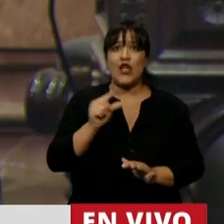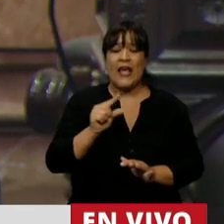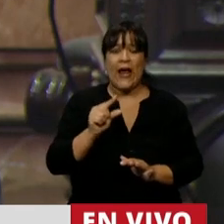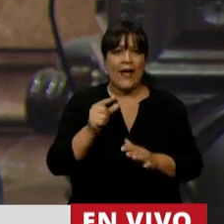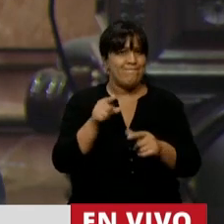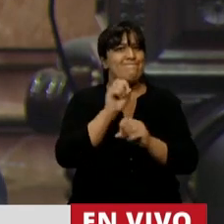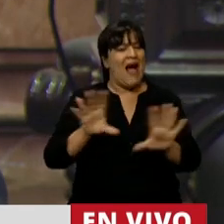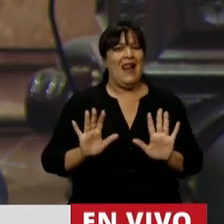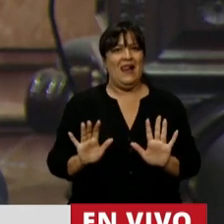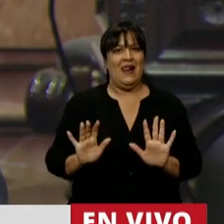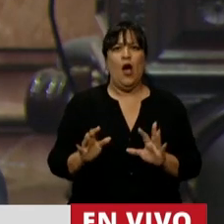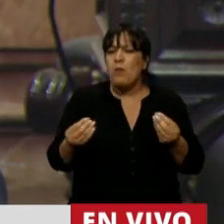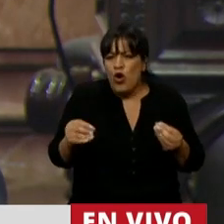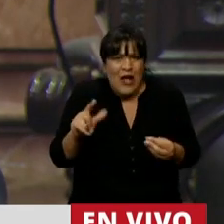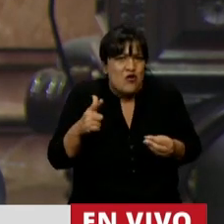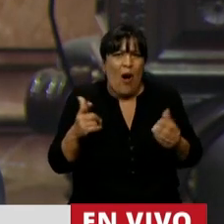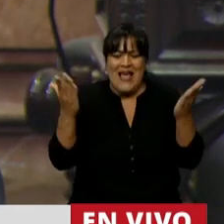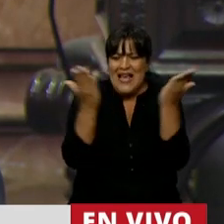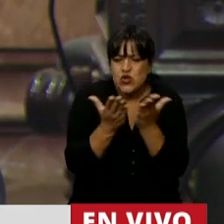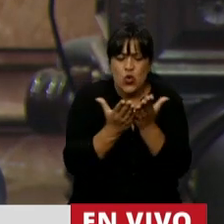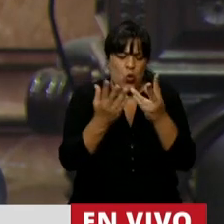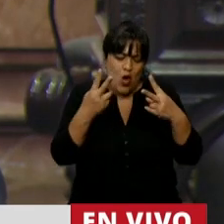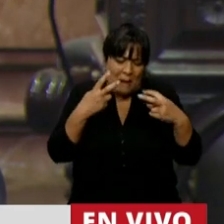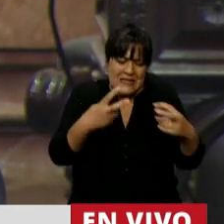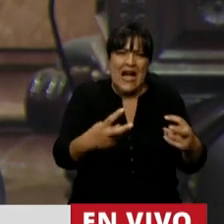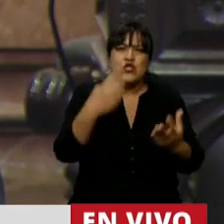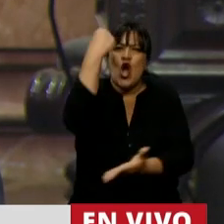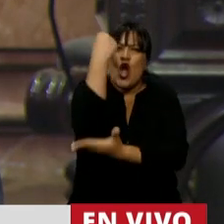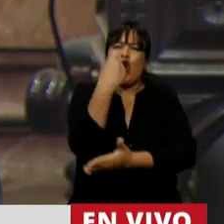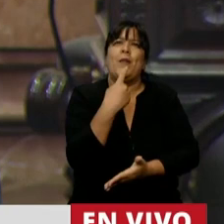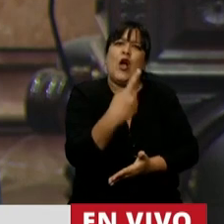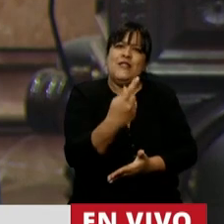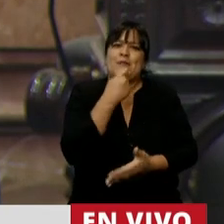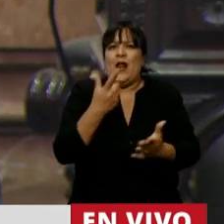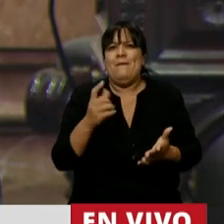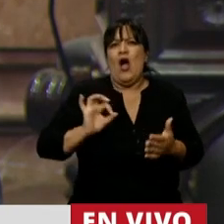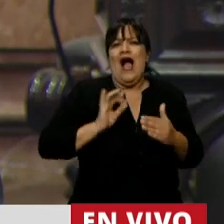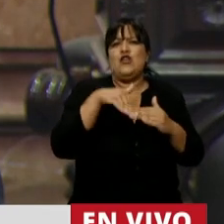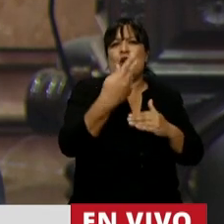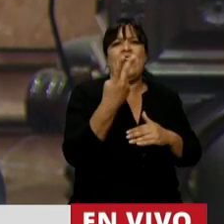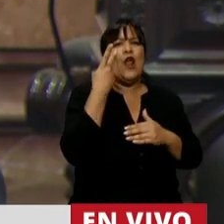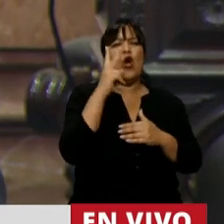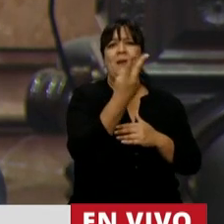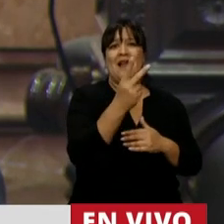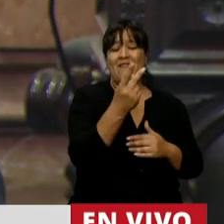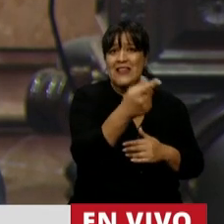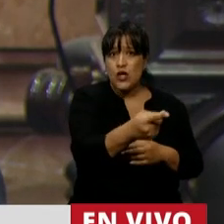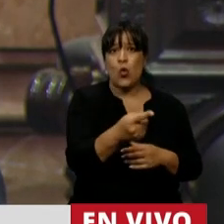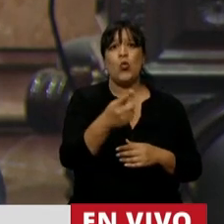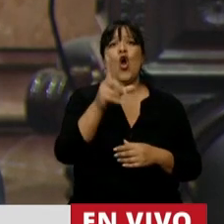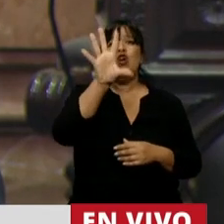hay ningún estudio económico que diga que el año que viene la Argentina no va a tener